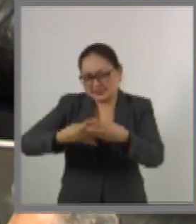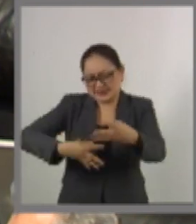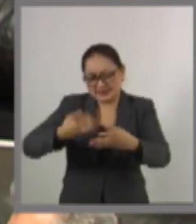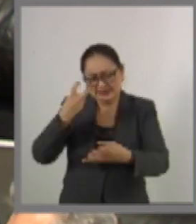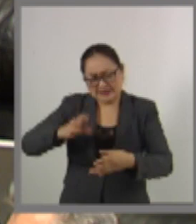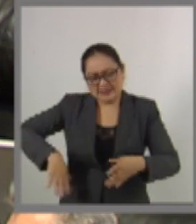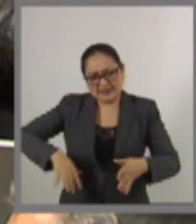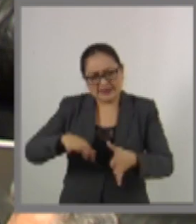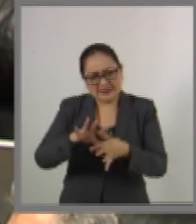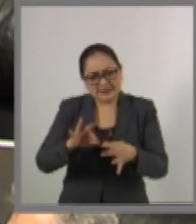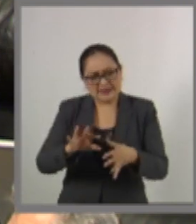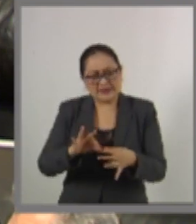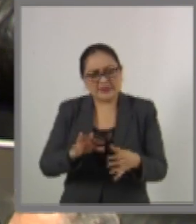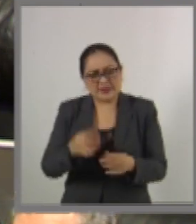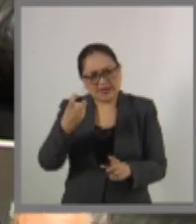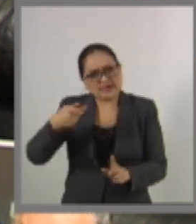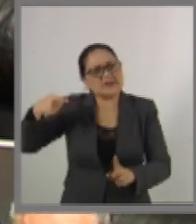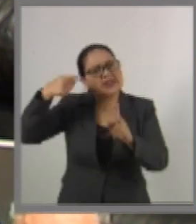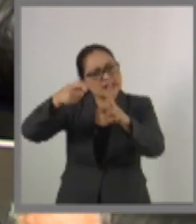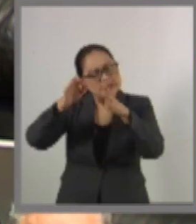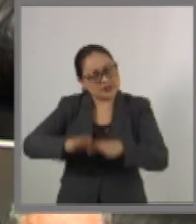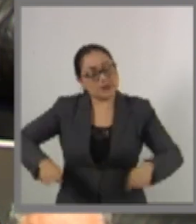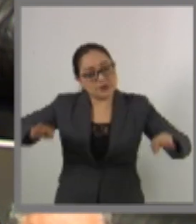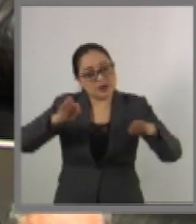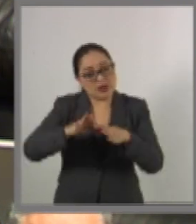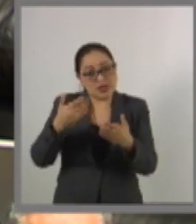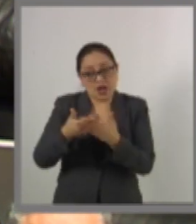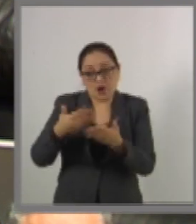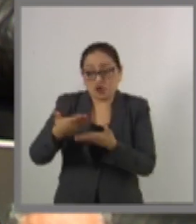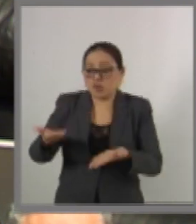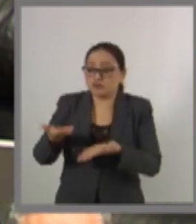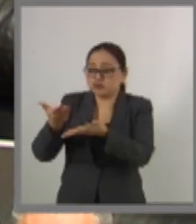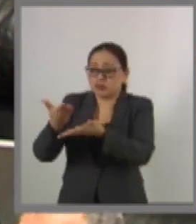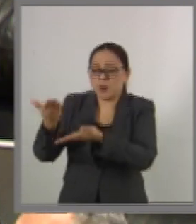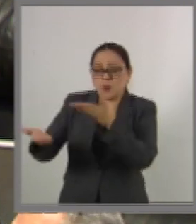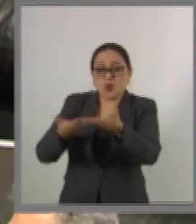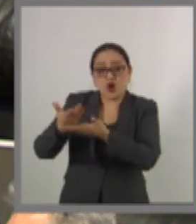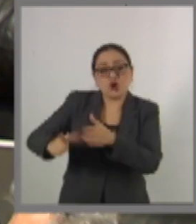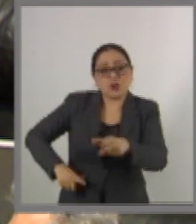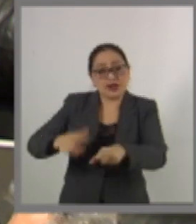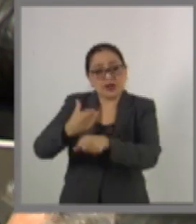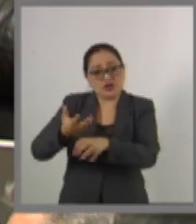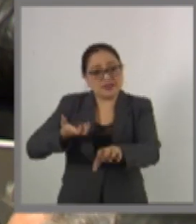Ese es el gran reto que hoy la vida te plantea: ser gobernador de tu estado.